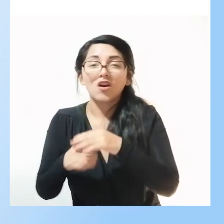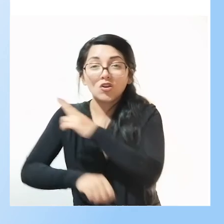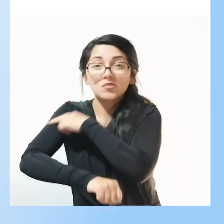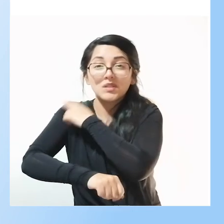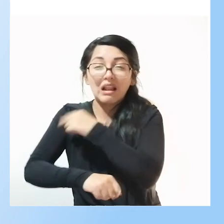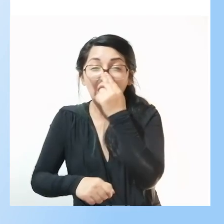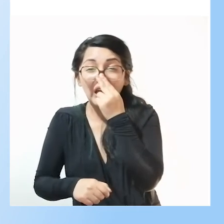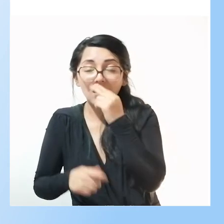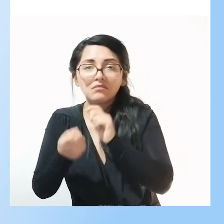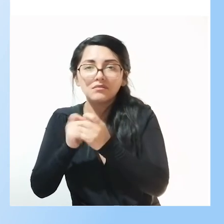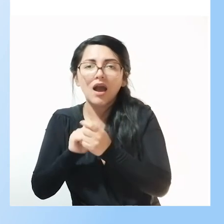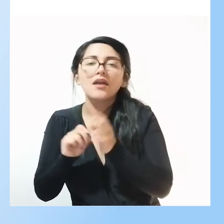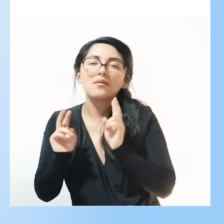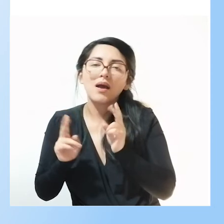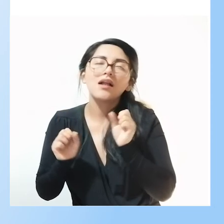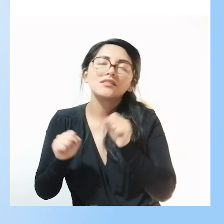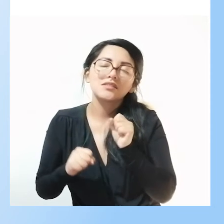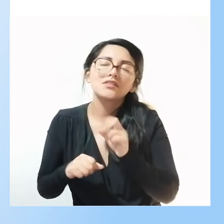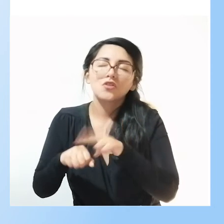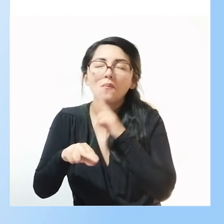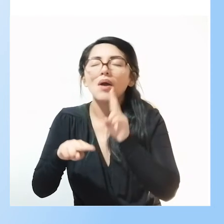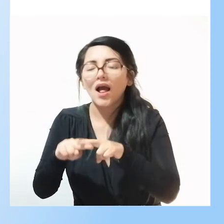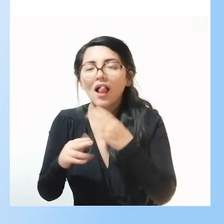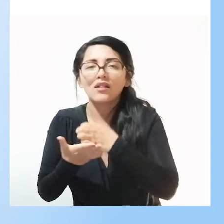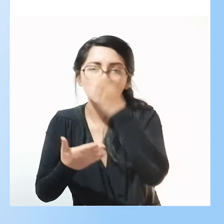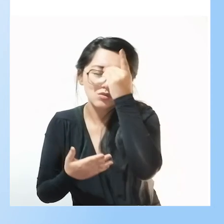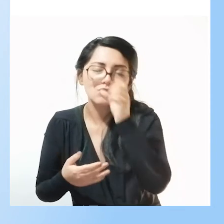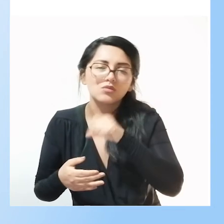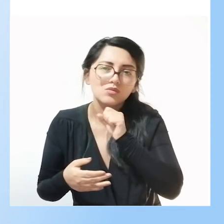y aporta la percepción